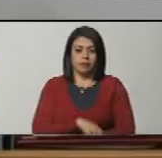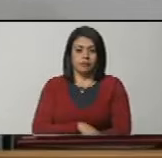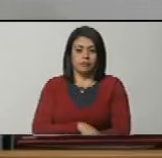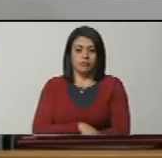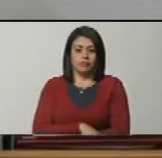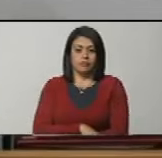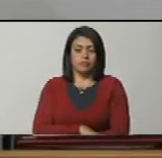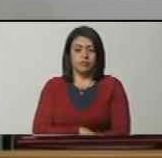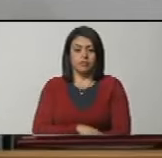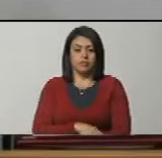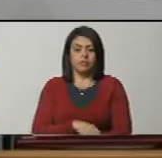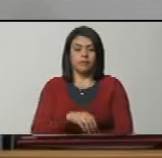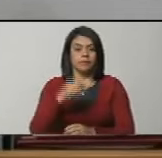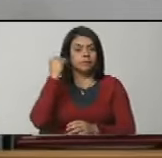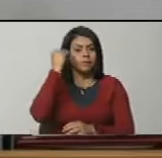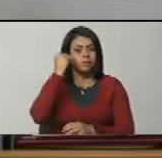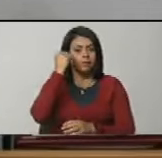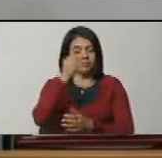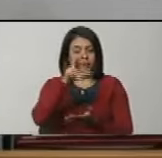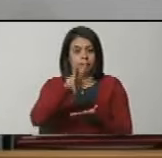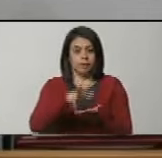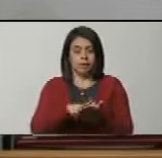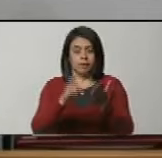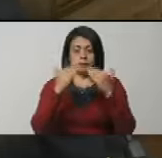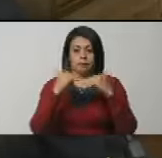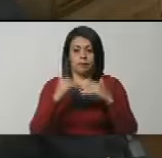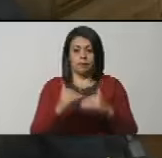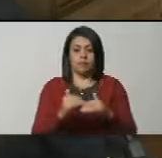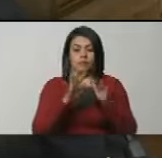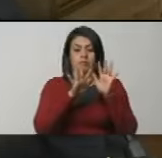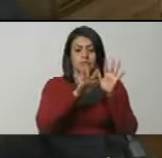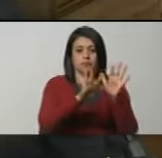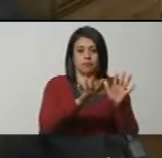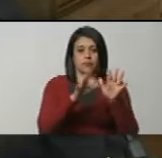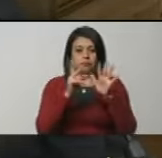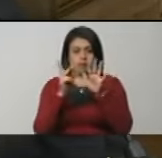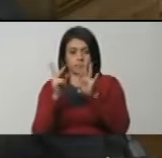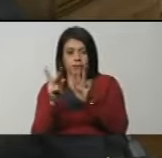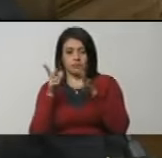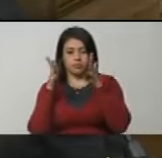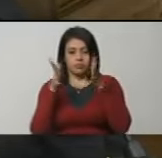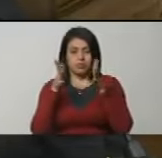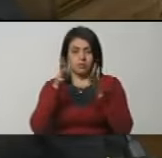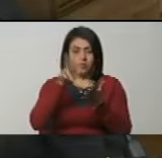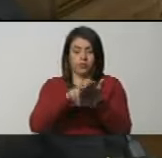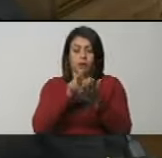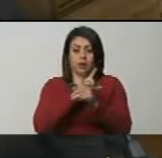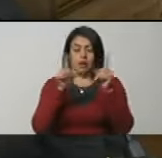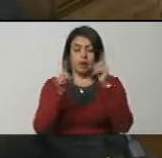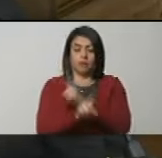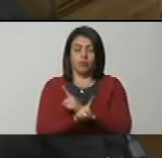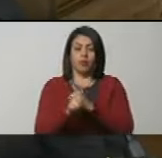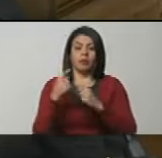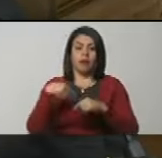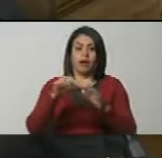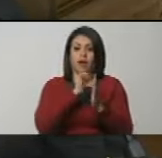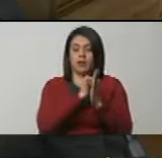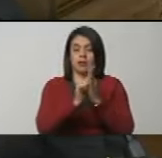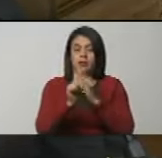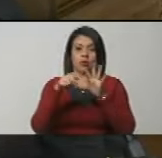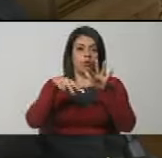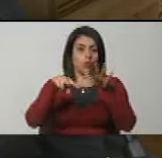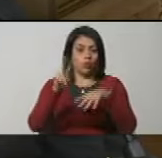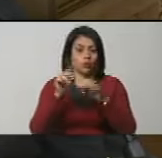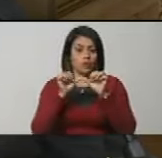En consideración, el epígrafe. Aprobado. Siguiente. Vigésimo séptimo. Se sugiere aprobar sin modificación el contenido del artículo